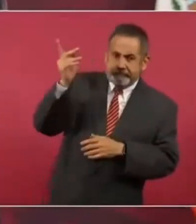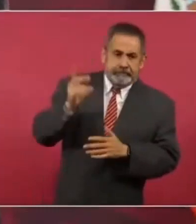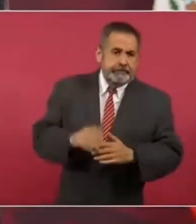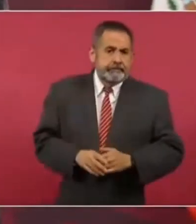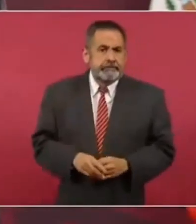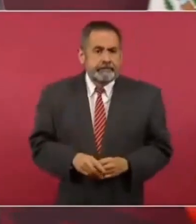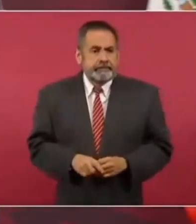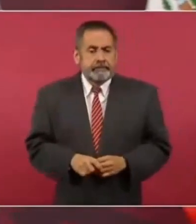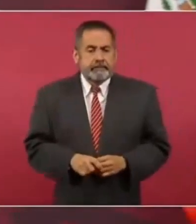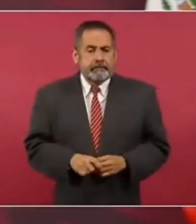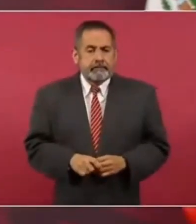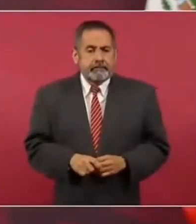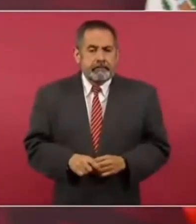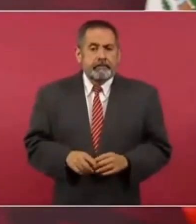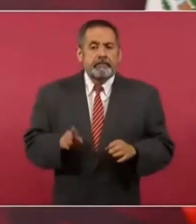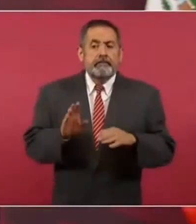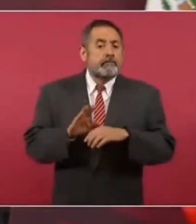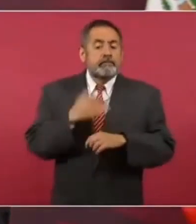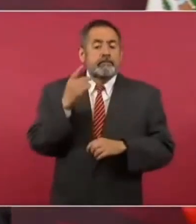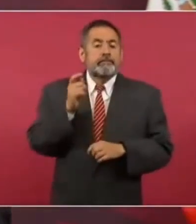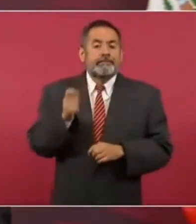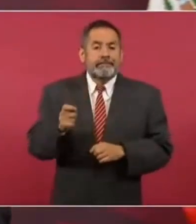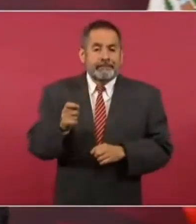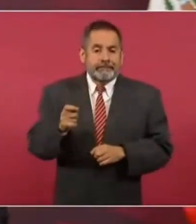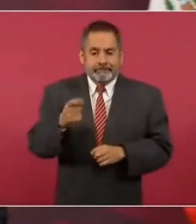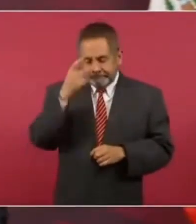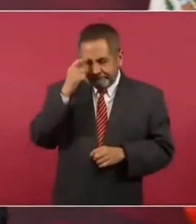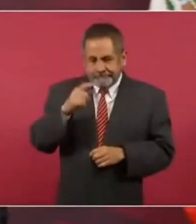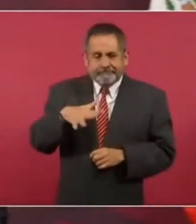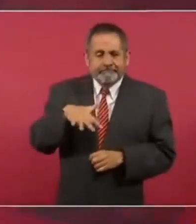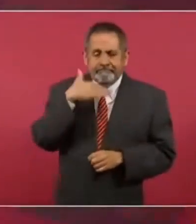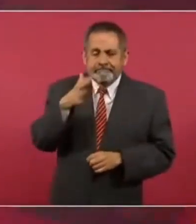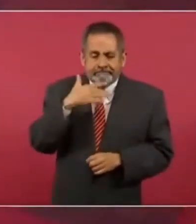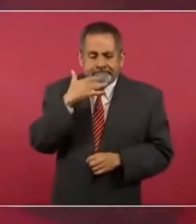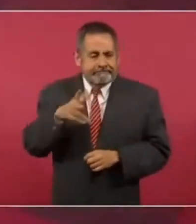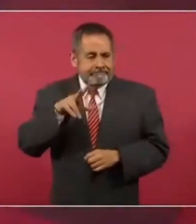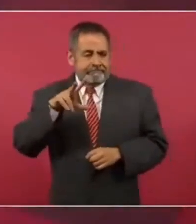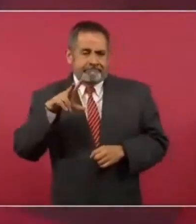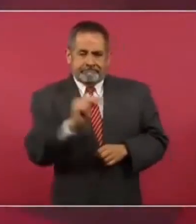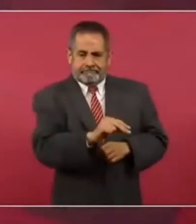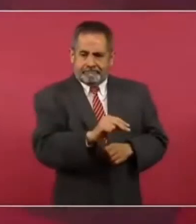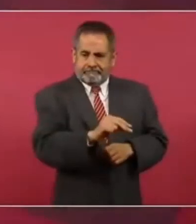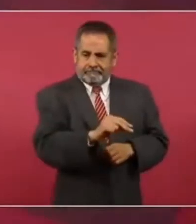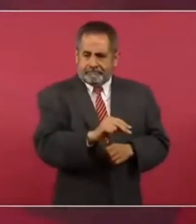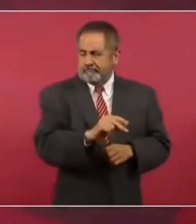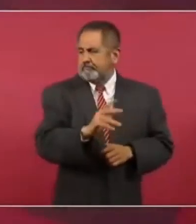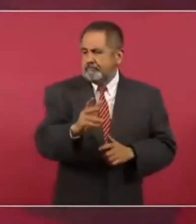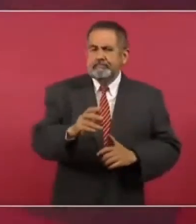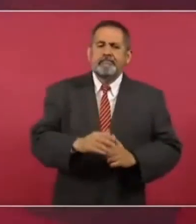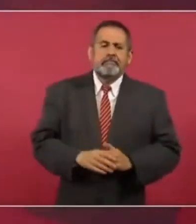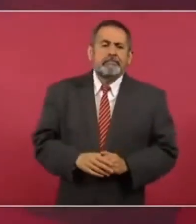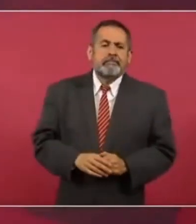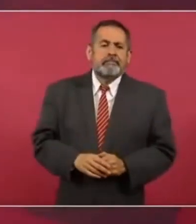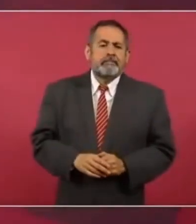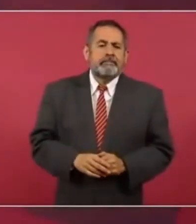Pero todo esto es por no permitir la corrupción, porque también te dice,